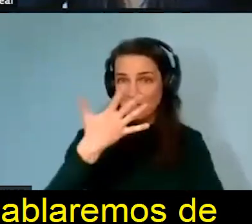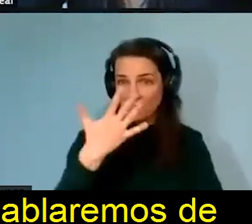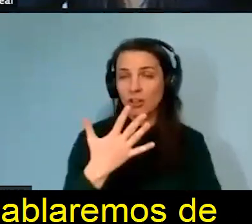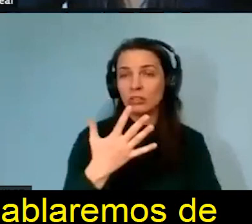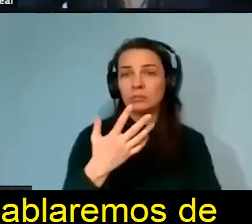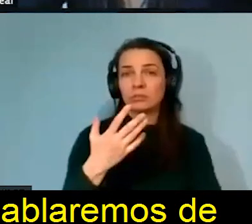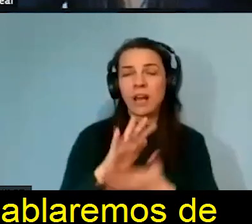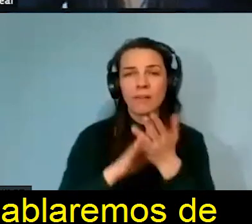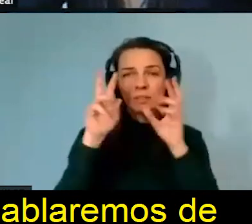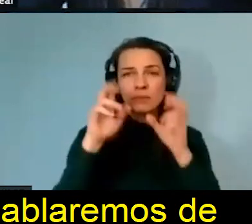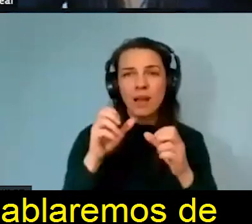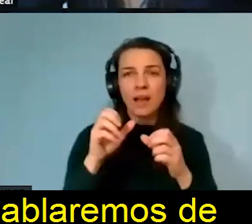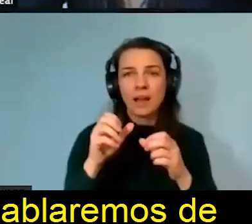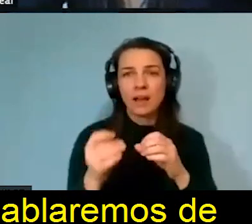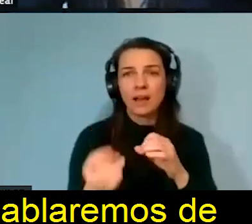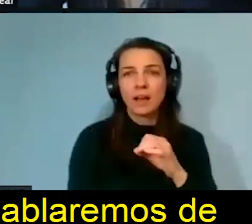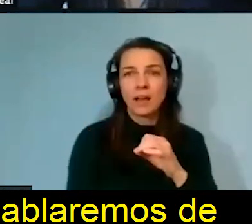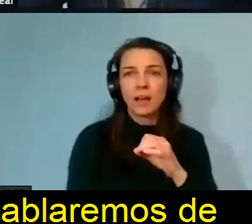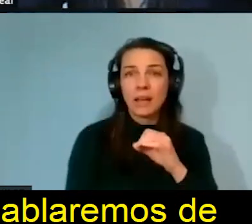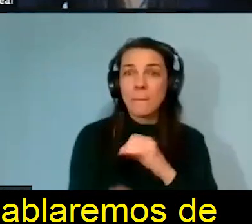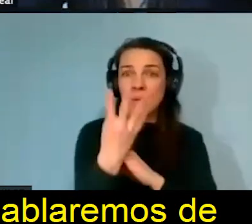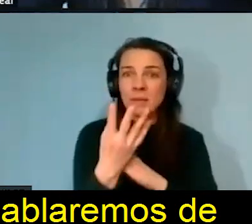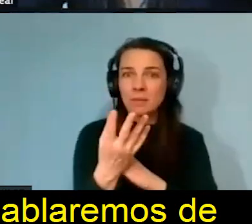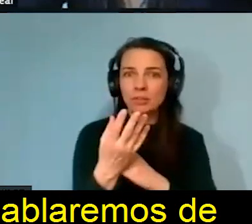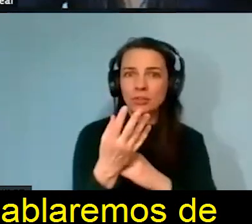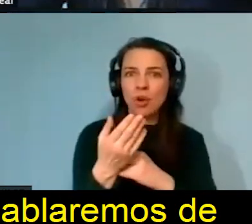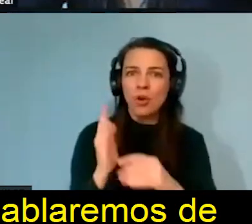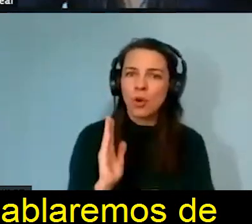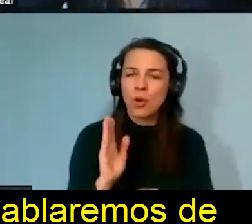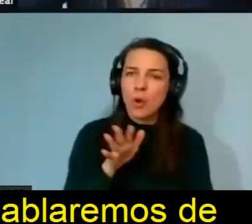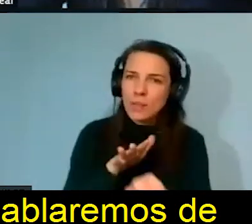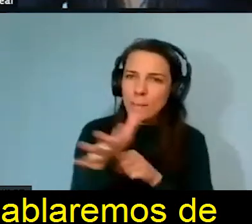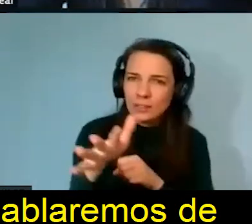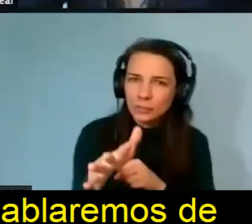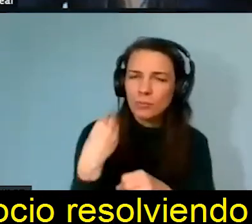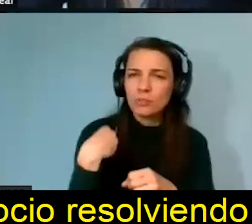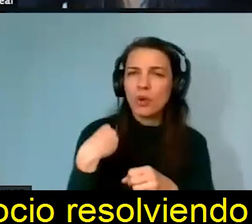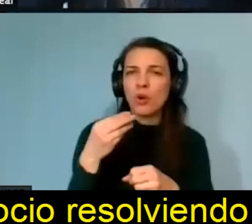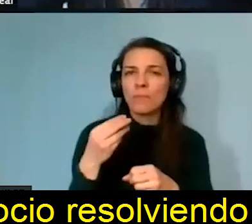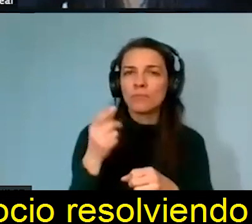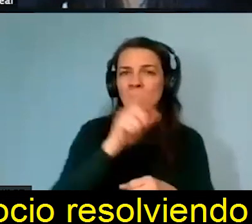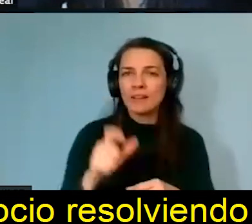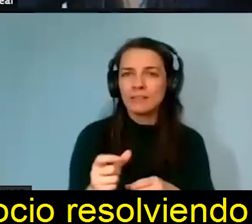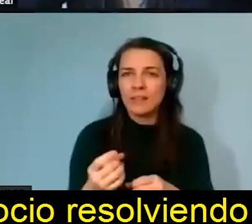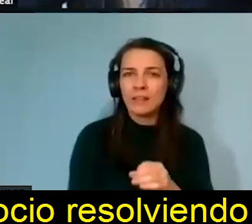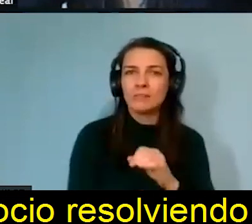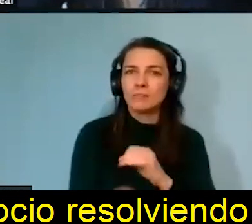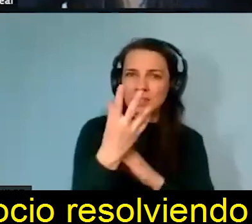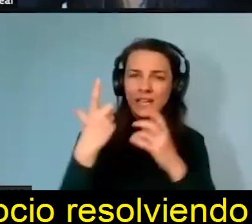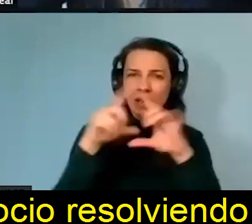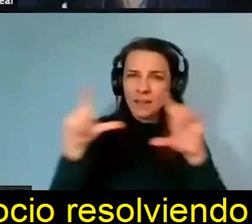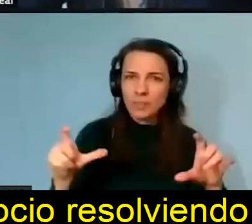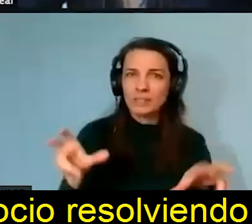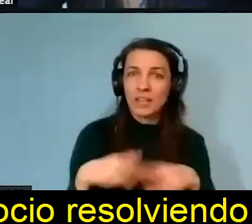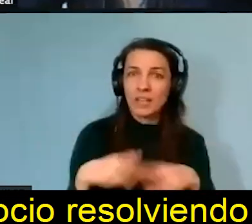de emprendimiento con impacto, como emprendedores sociales que tratan de mejorar el mundo a